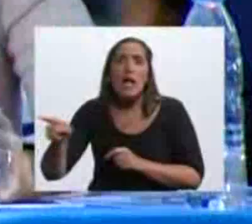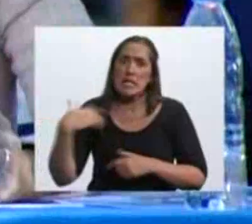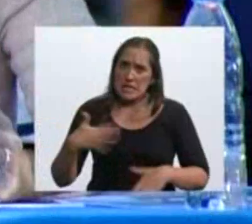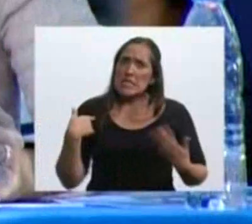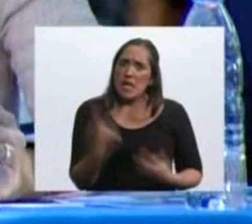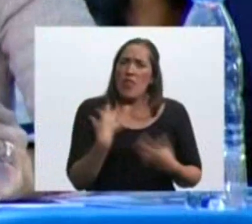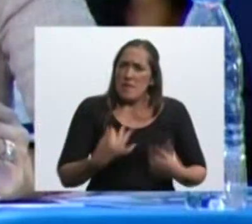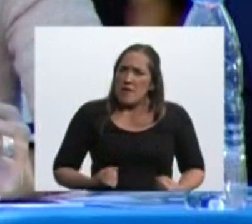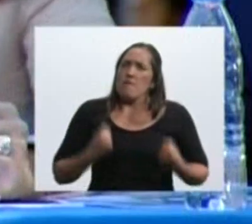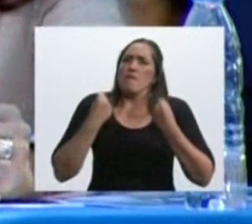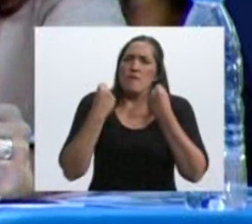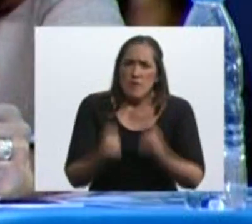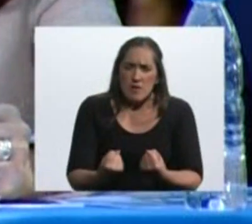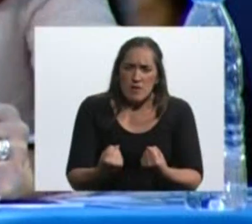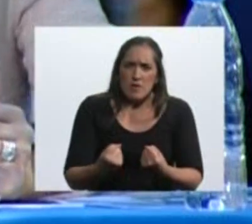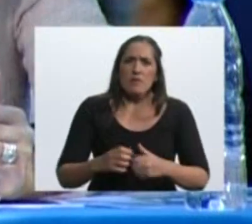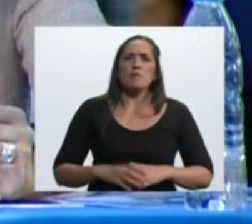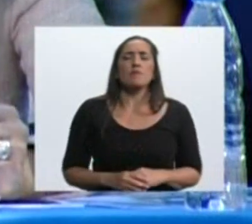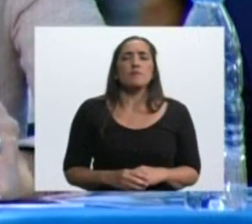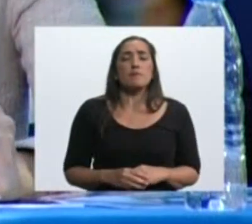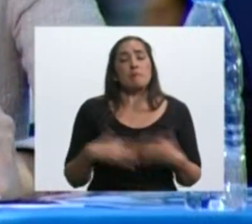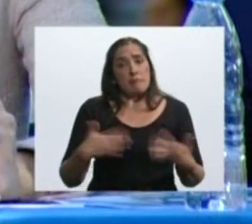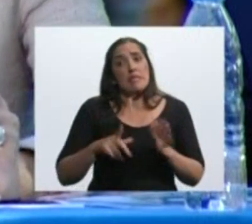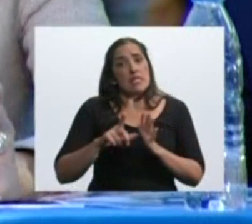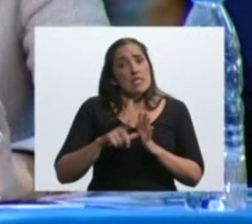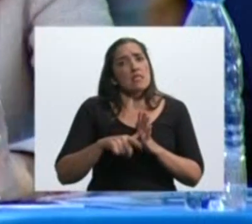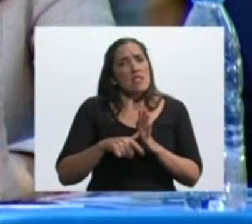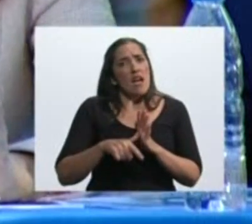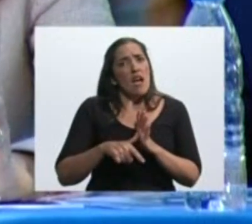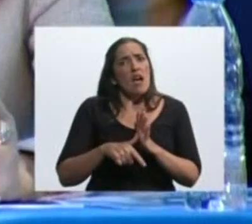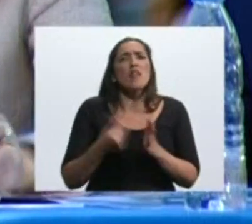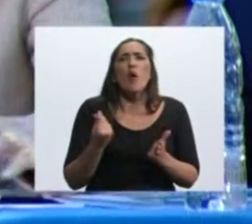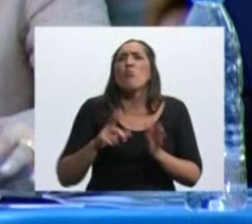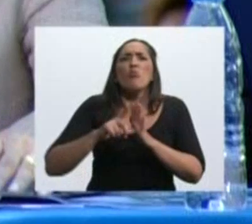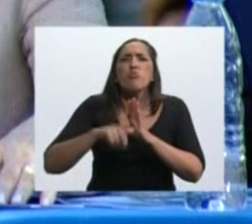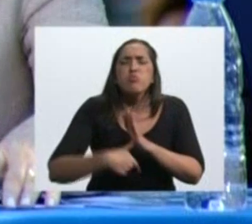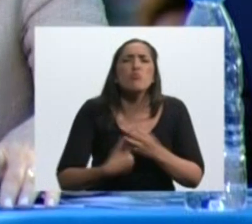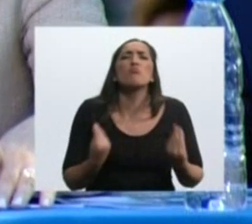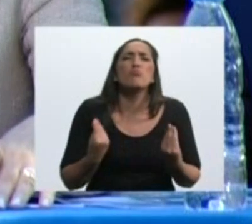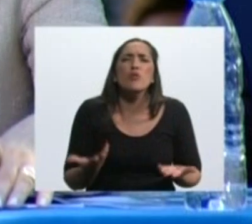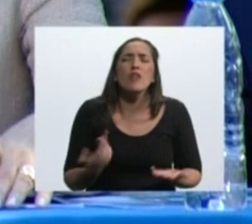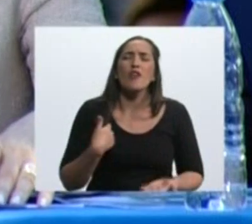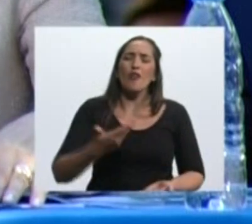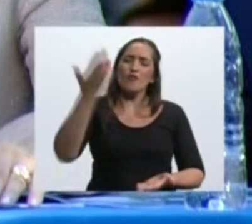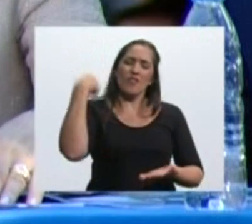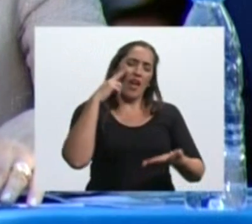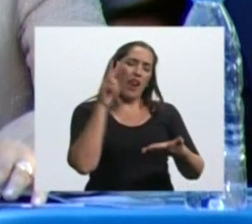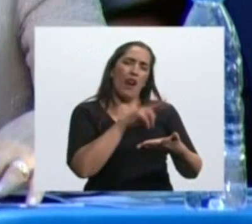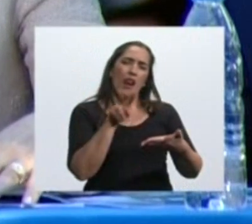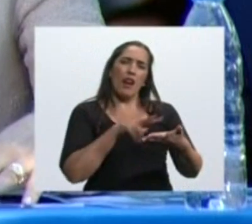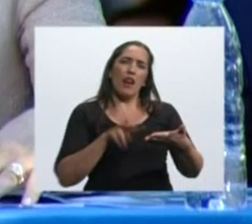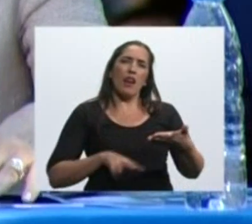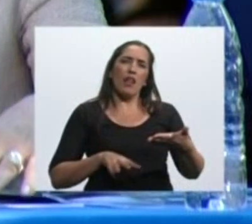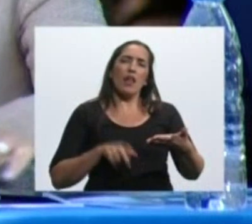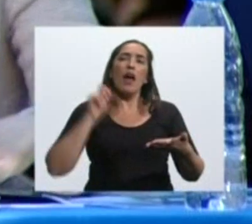esfuerzo. Y tarda, las cosas tardan, ¿saben por qué? Estaba leyendo el otro día un discurso